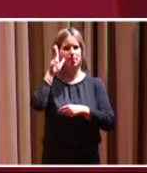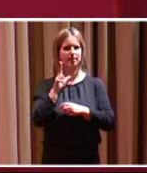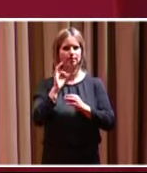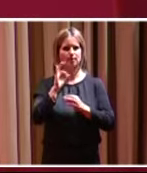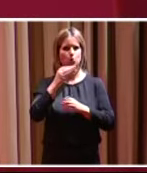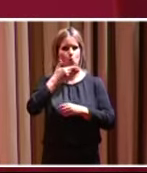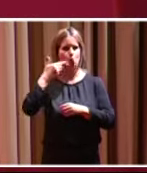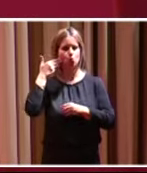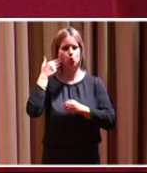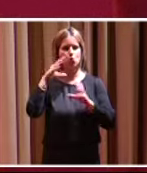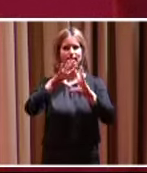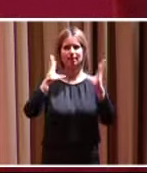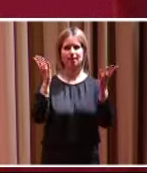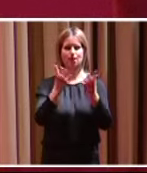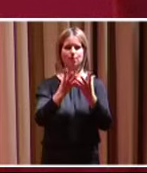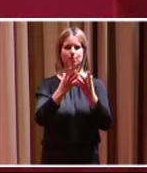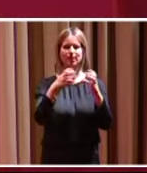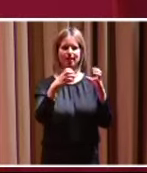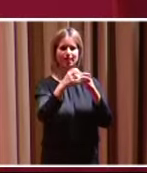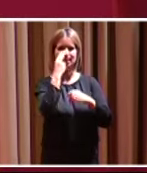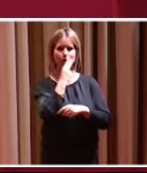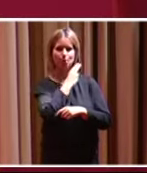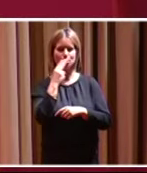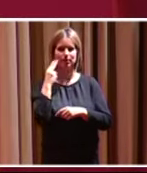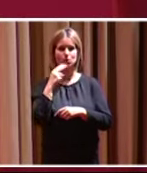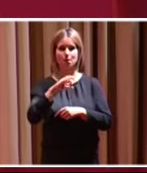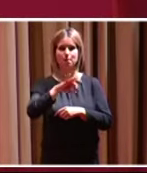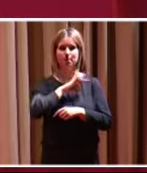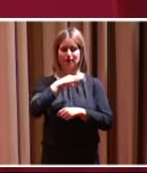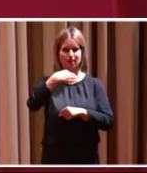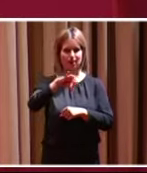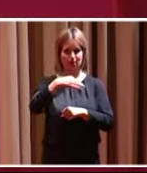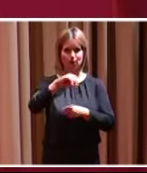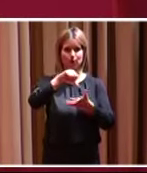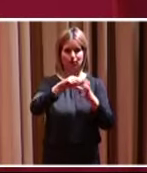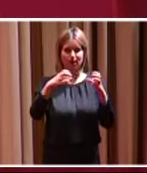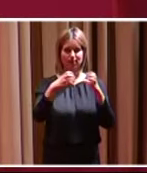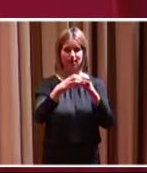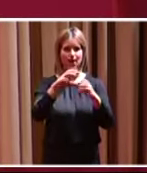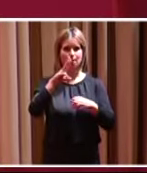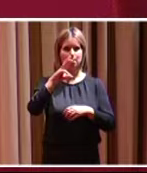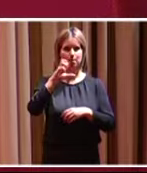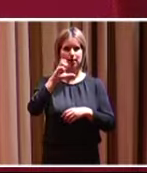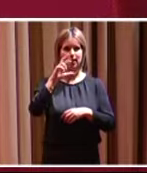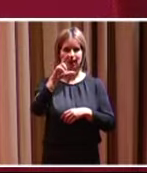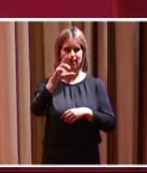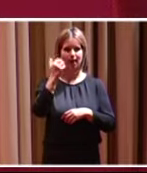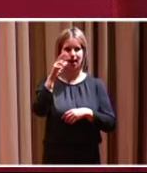su compromiso con Granada. Medalla de Oro de la Ciudad de Granada a doña Pilar Aranda